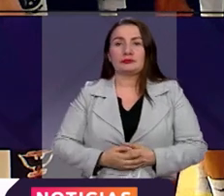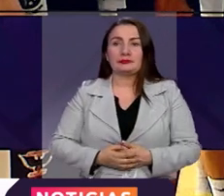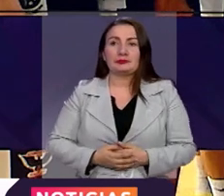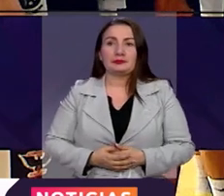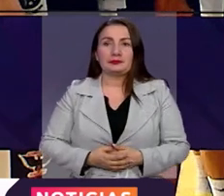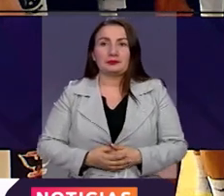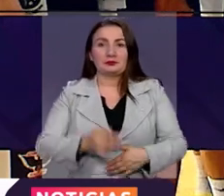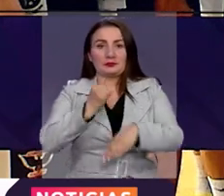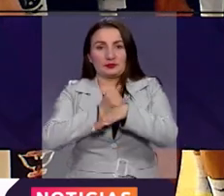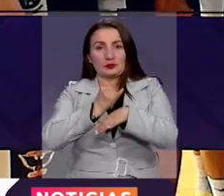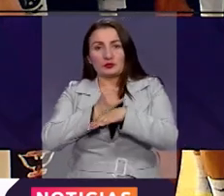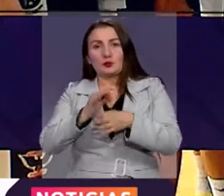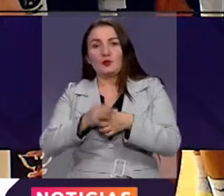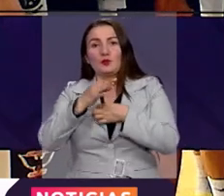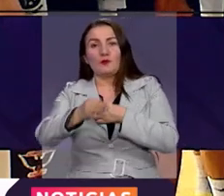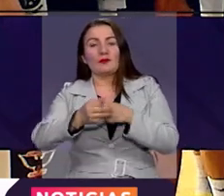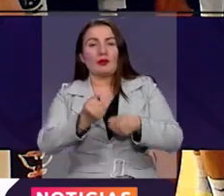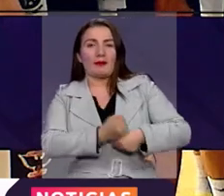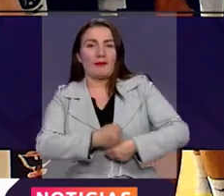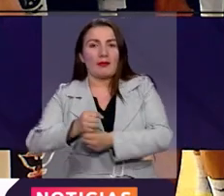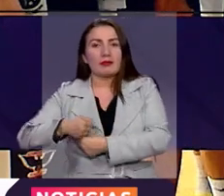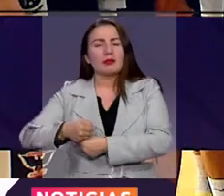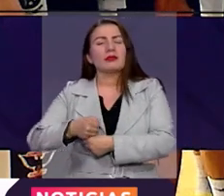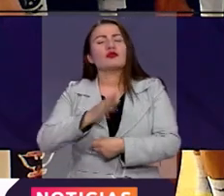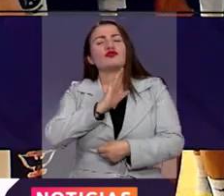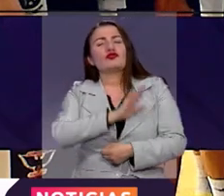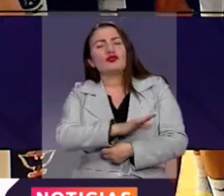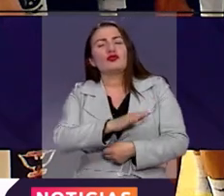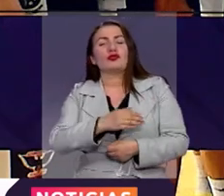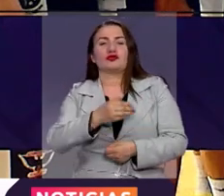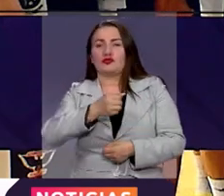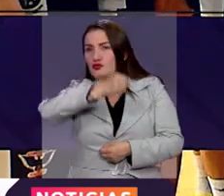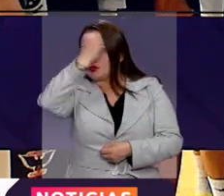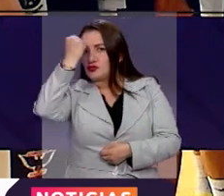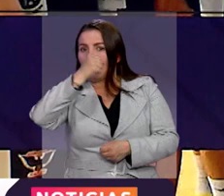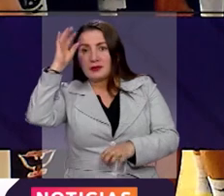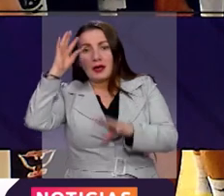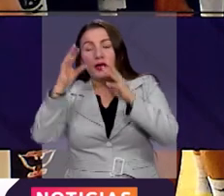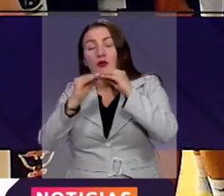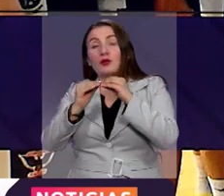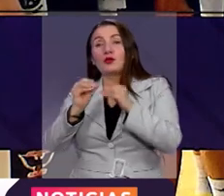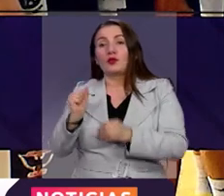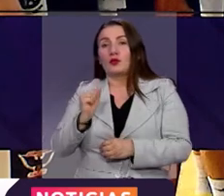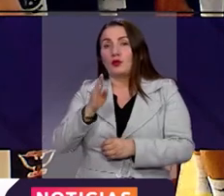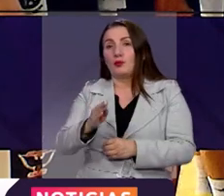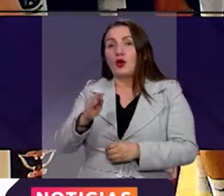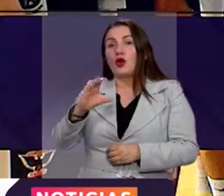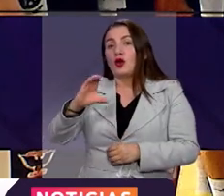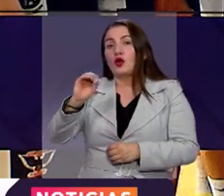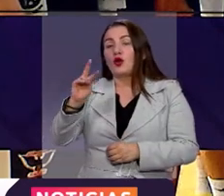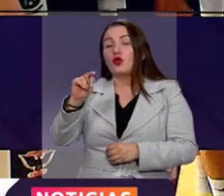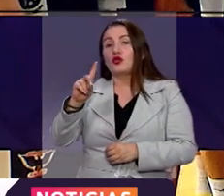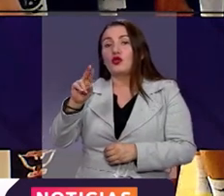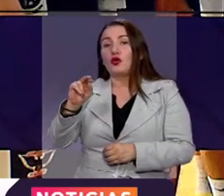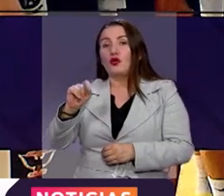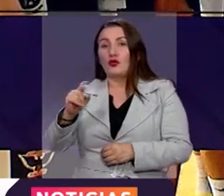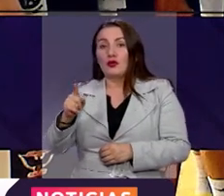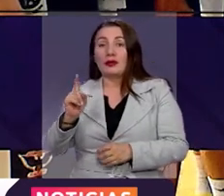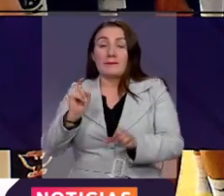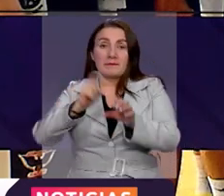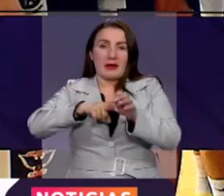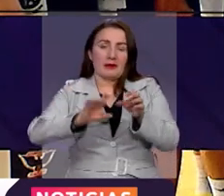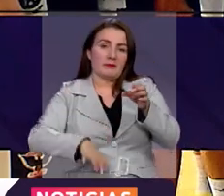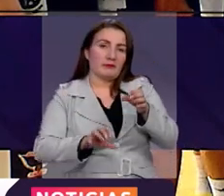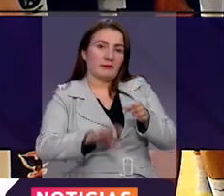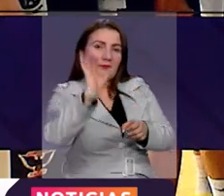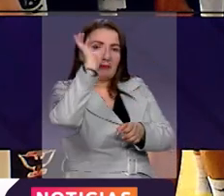El Instituto Municipal de Recreación y Deporte de Soacha llegó a un acuerdo con el Club Cóndores de Cundinamarca y disputarán la Liga Profesional de Baloncesto